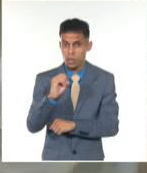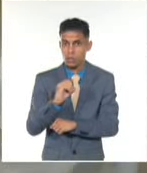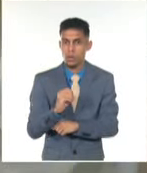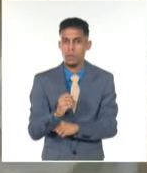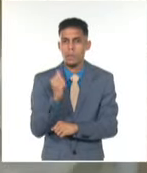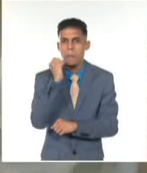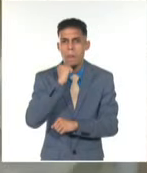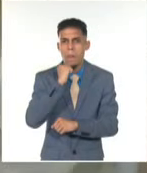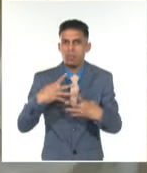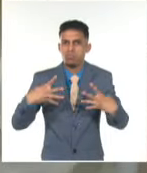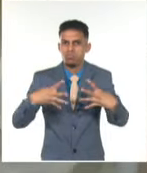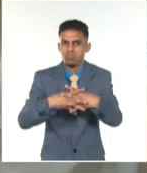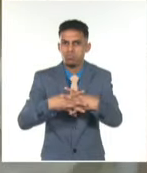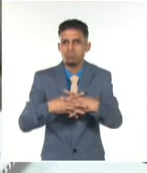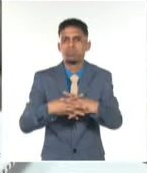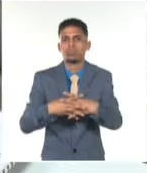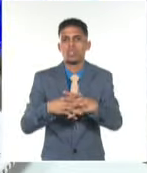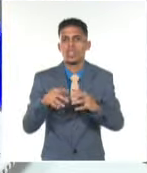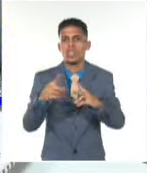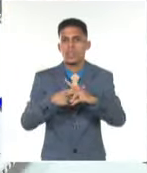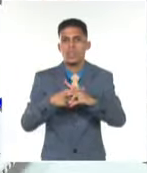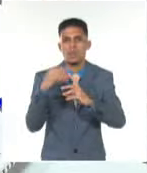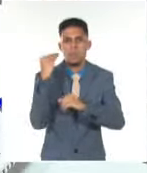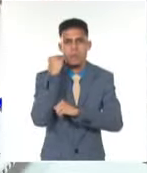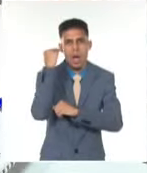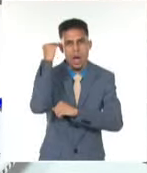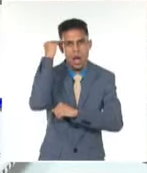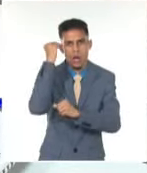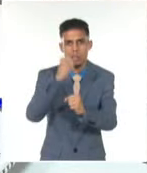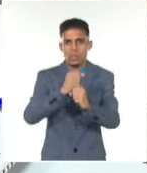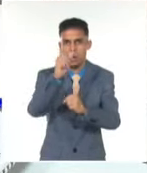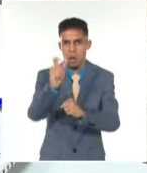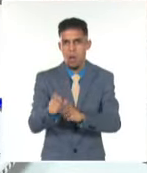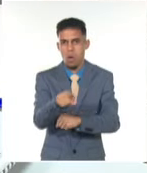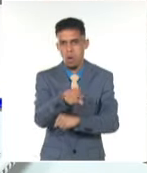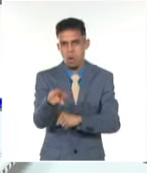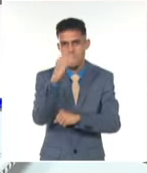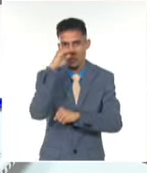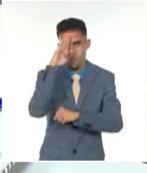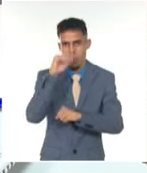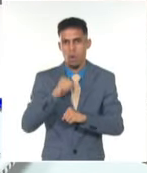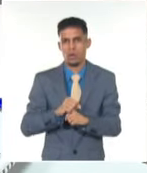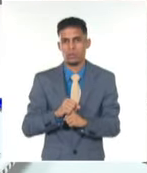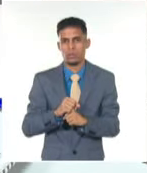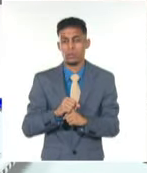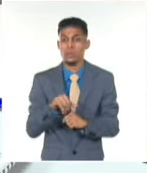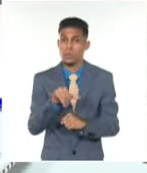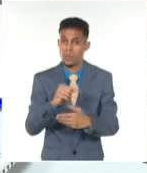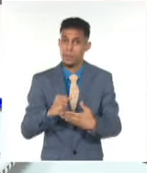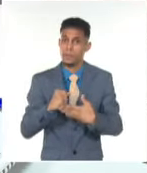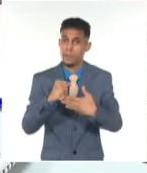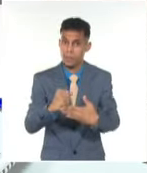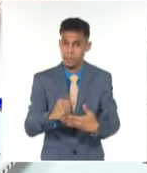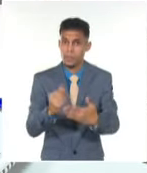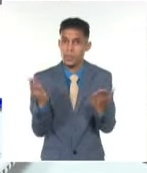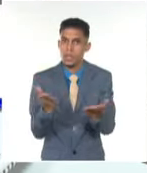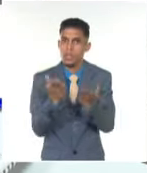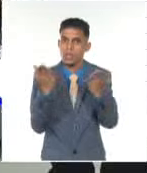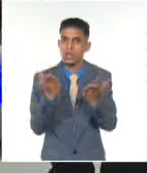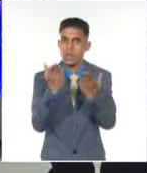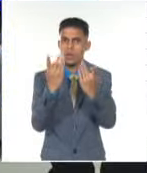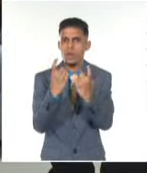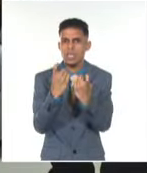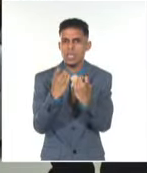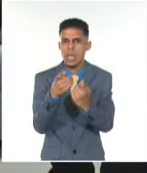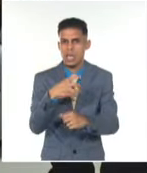acercarnos más y de capacitación que de alguna manera vayan aportando a las necesidades que tiene en